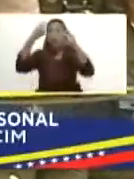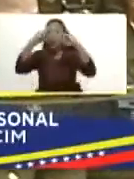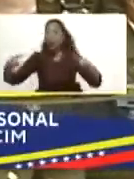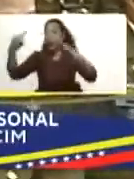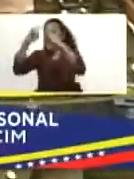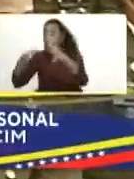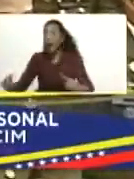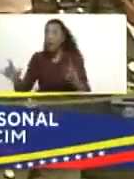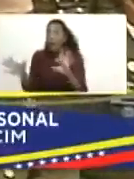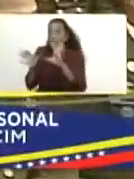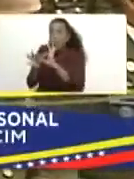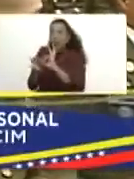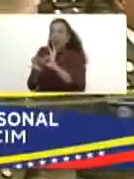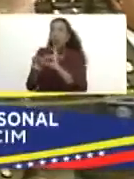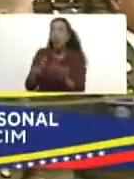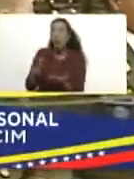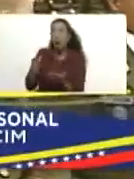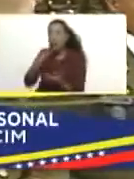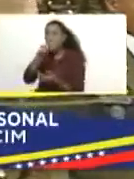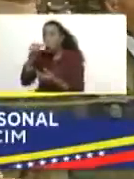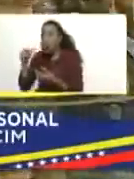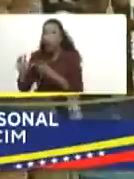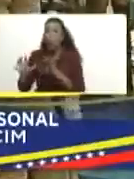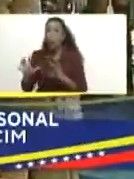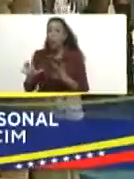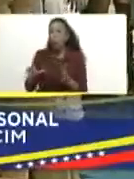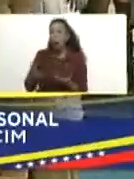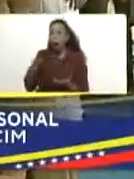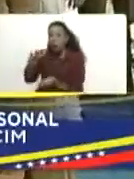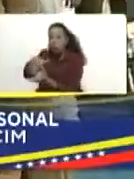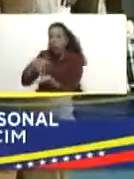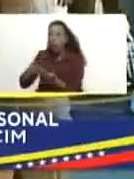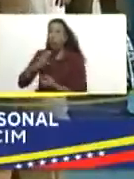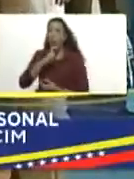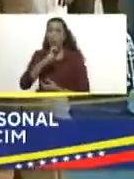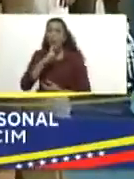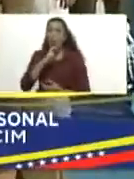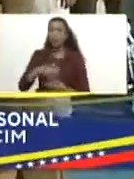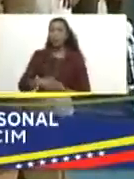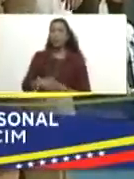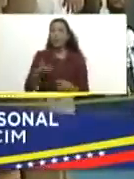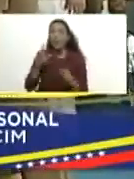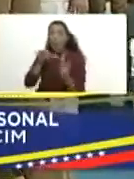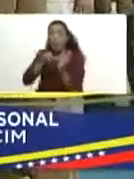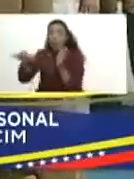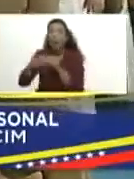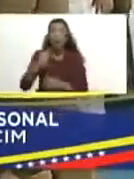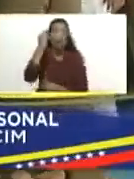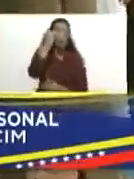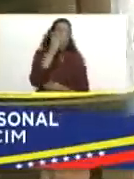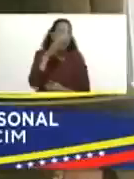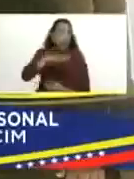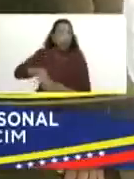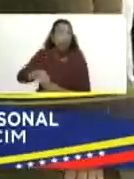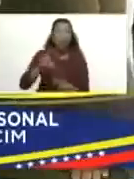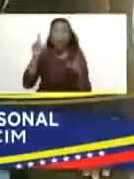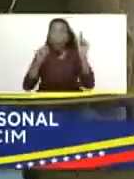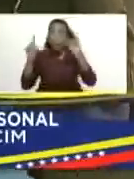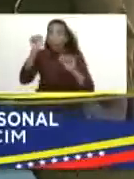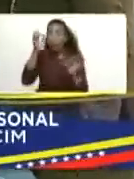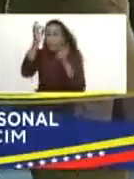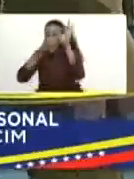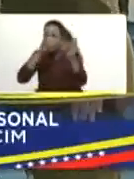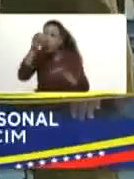campamento vinculado al narcotráfico ubicado en el estado Sucre. A través de su cuenta en la red social Twitter, el comandante